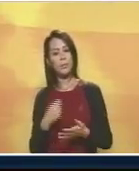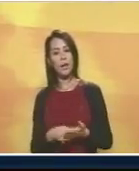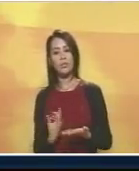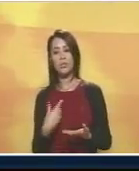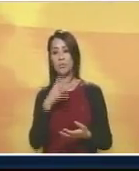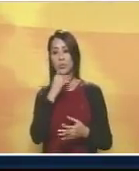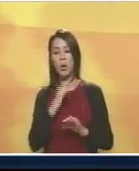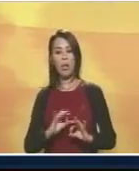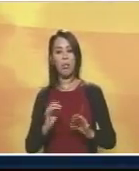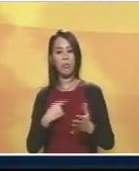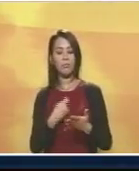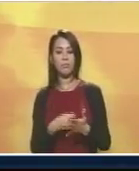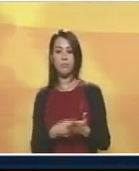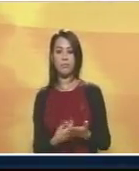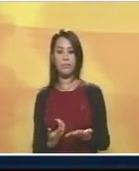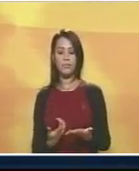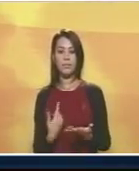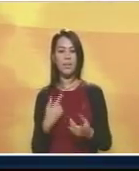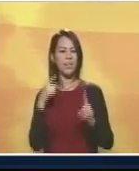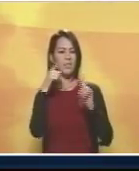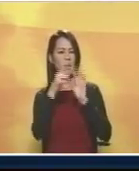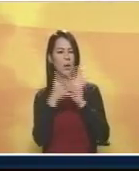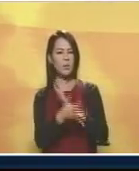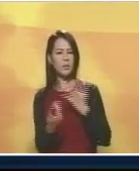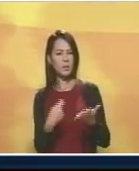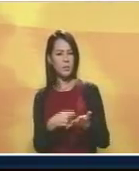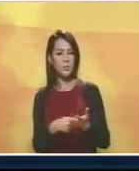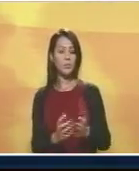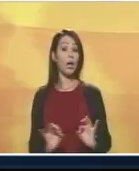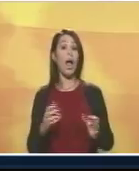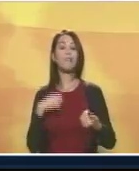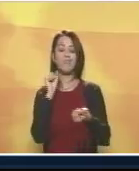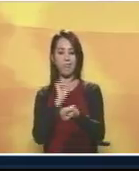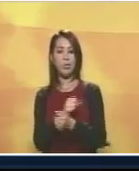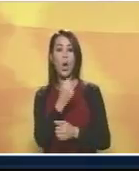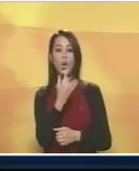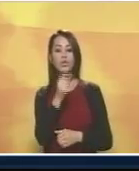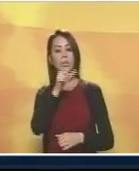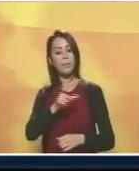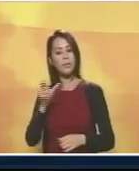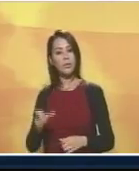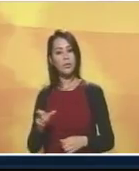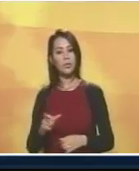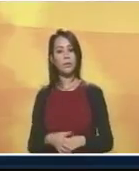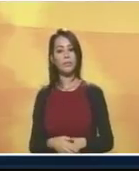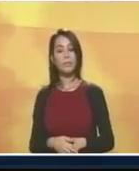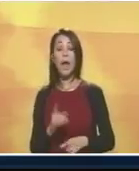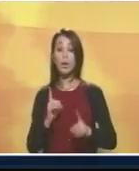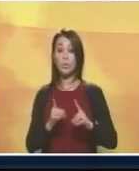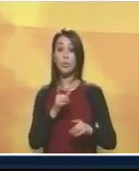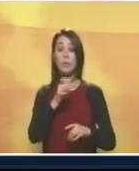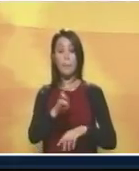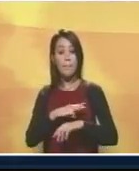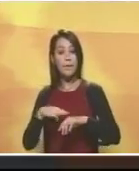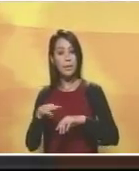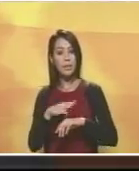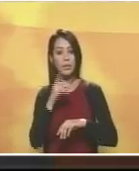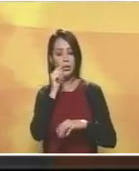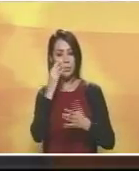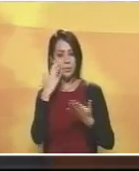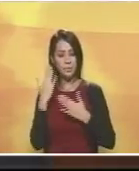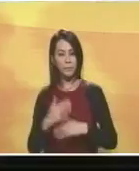sin acreditar el destino. Por esta causa han sido detenidas 11 personas, entre ellas varios de los ministros de